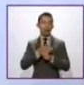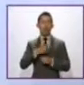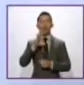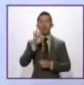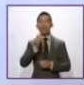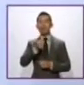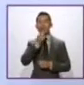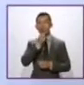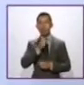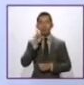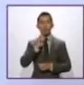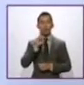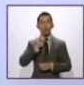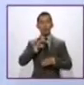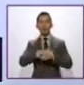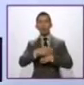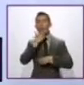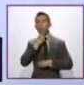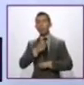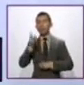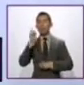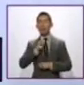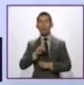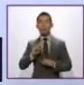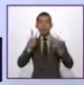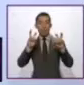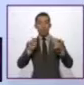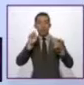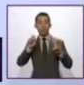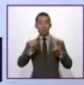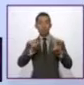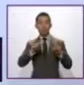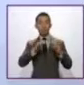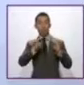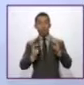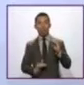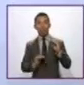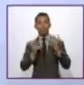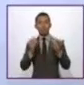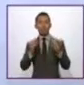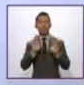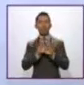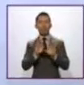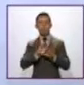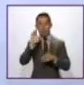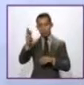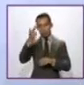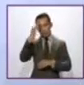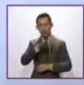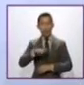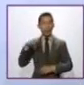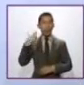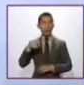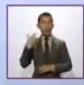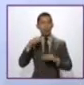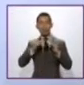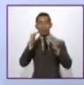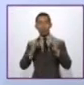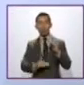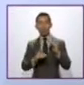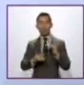segundos, candidata. Sí. Amigas, amigos, en este tema de la desigualdad, te recuerdo que en Querétaro la desigualdad inicia con